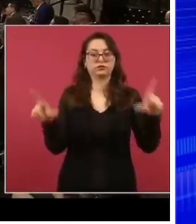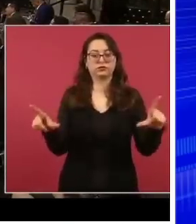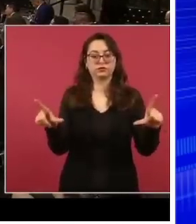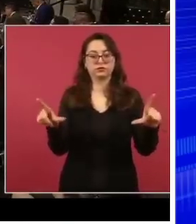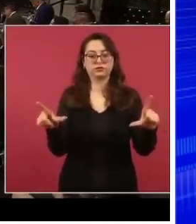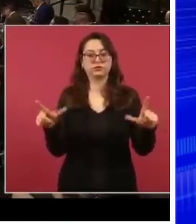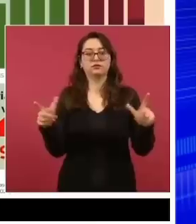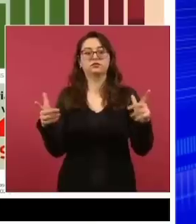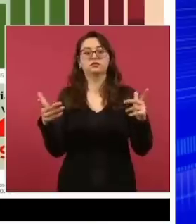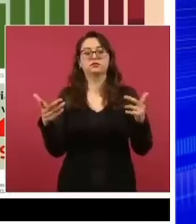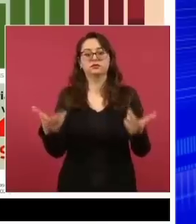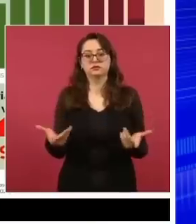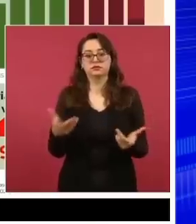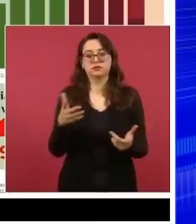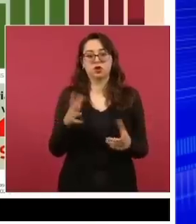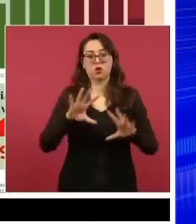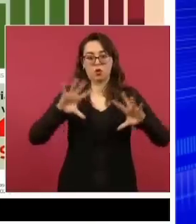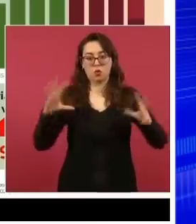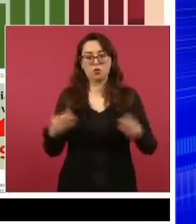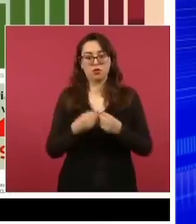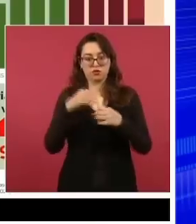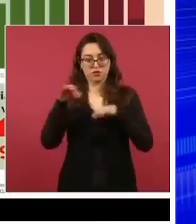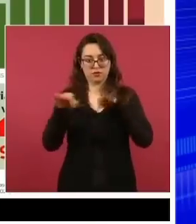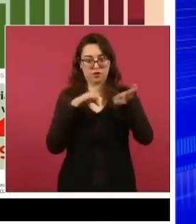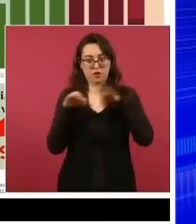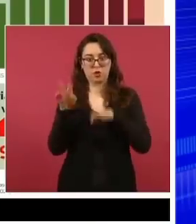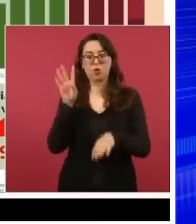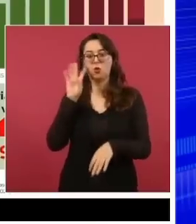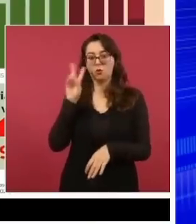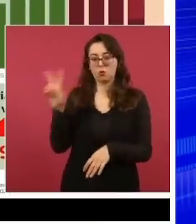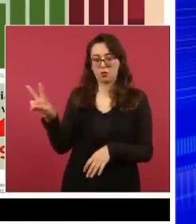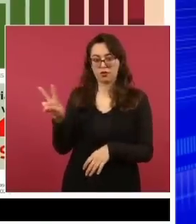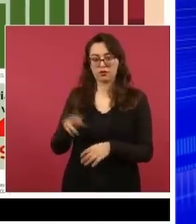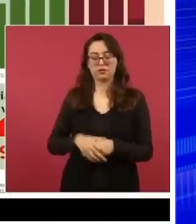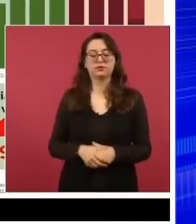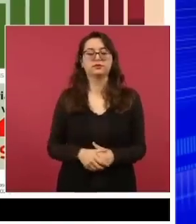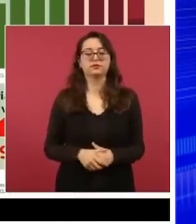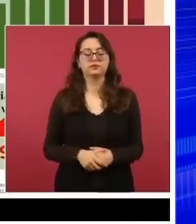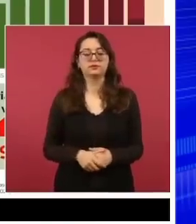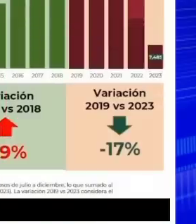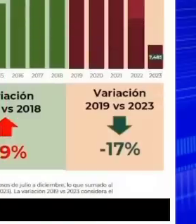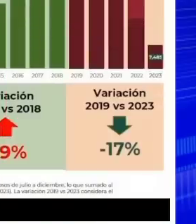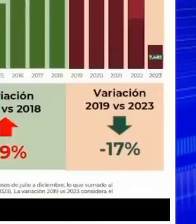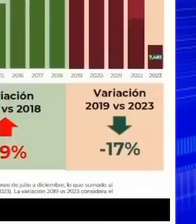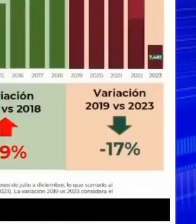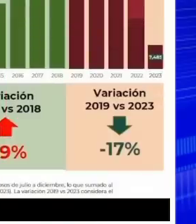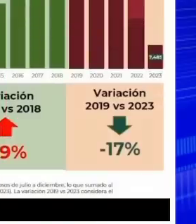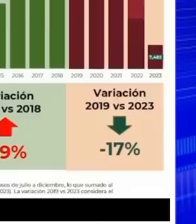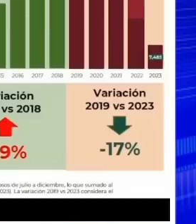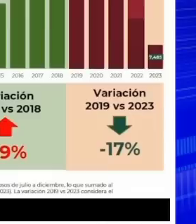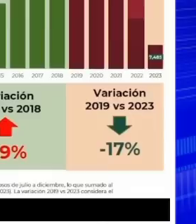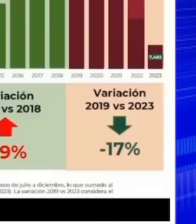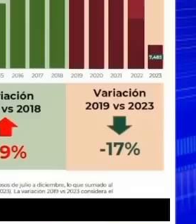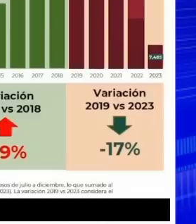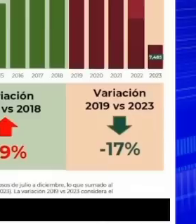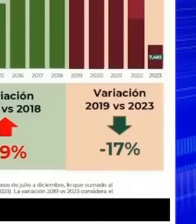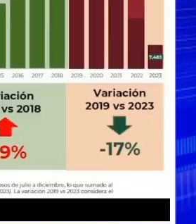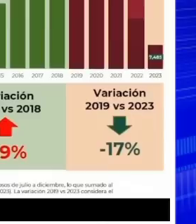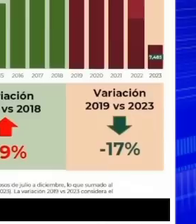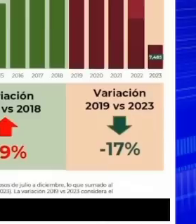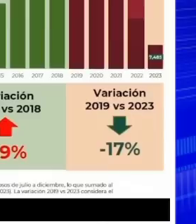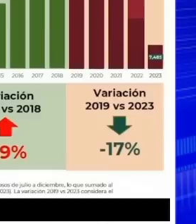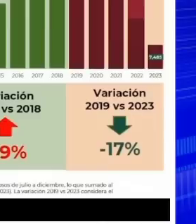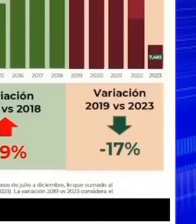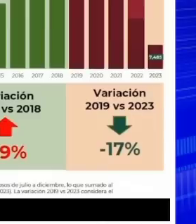primeros 3 años y medio son cifras del INEGI y en lo que va de este trimestre son cifras